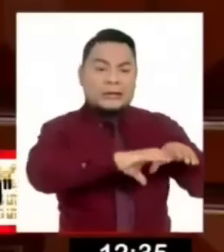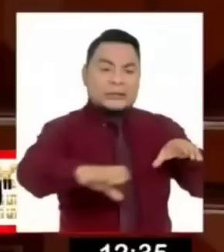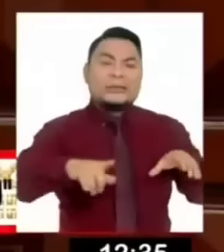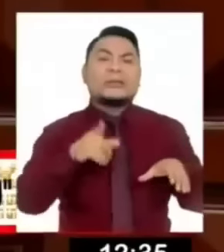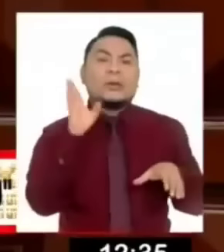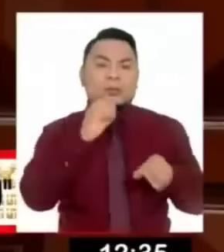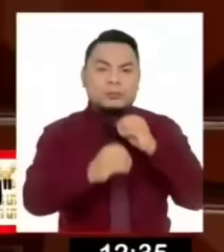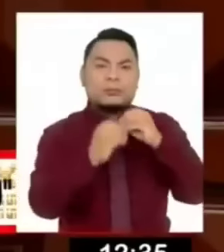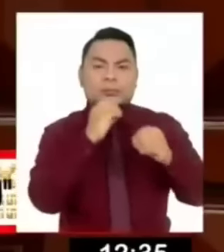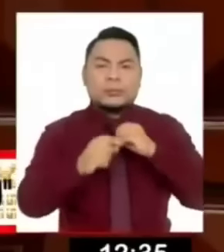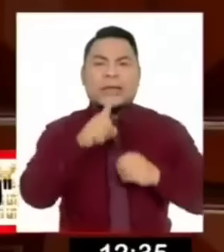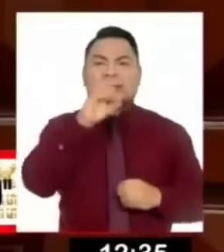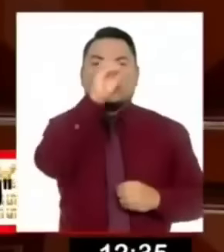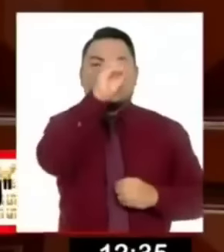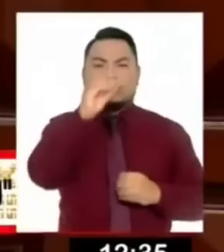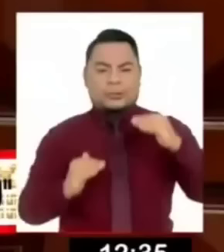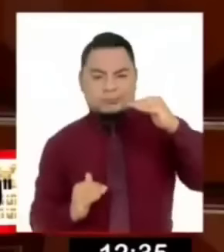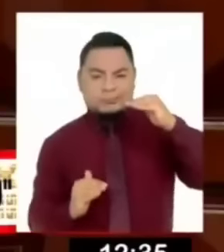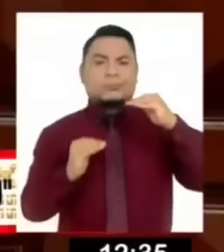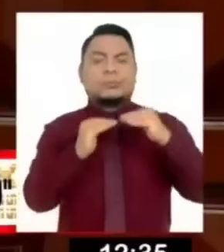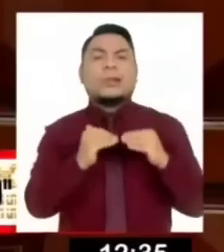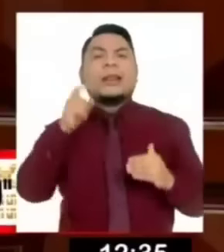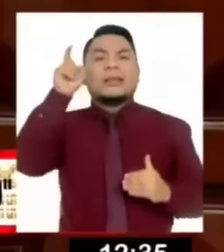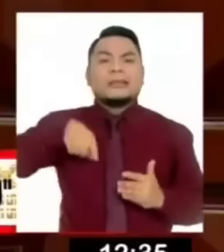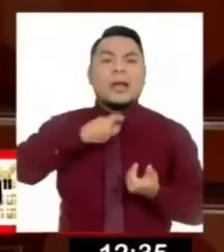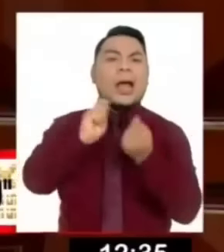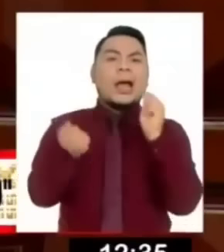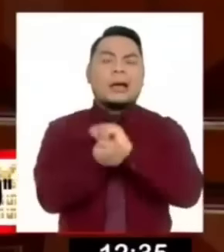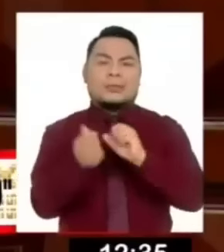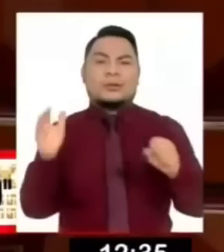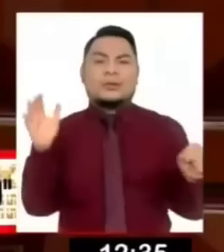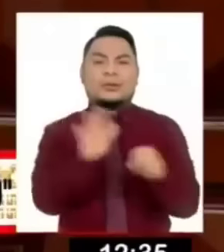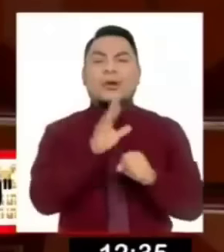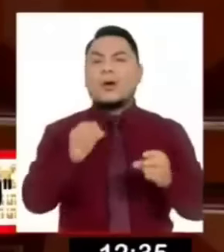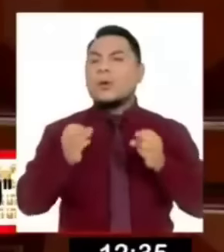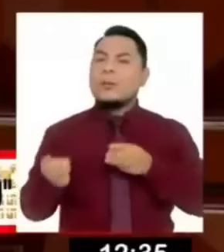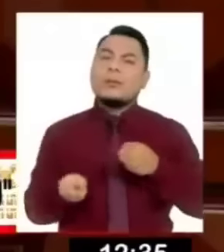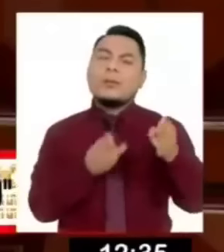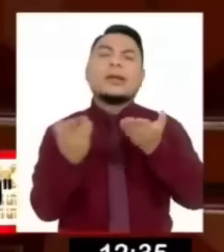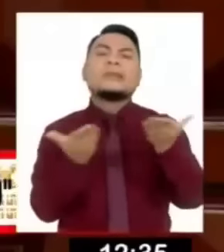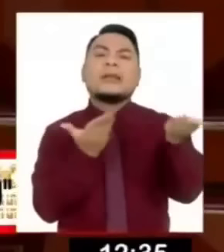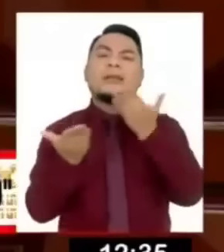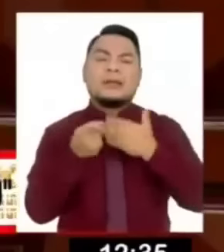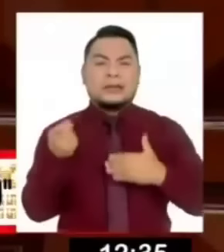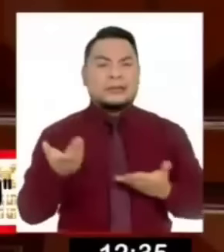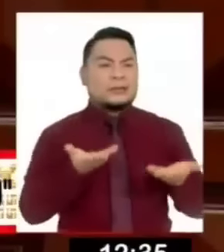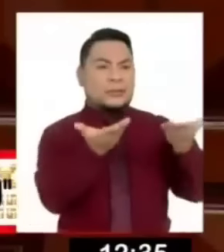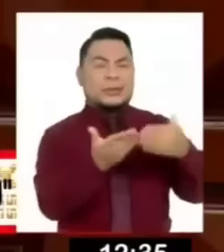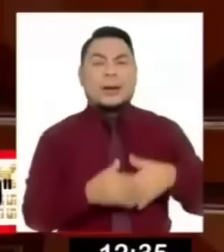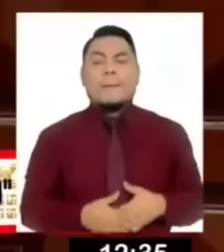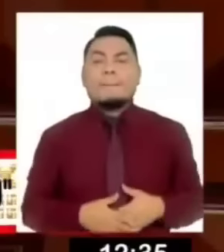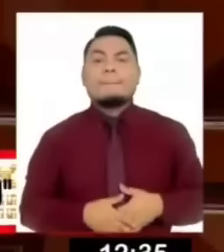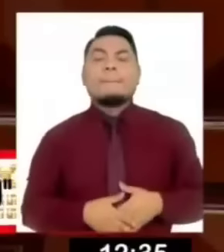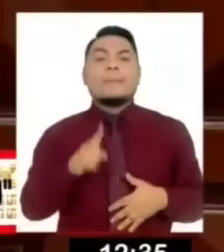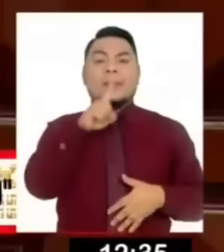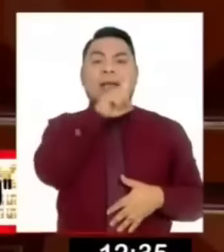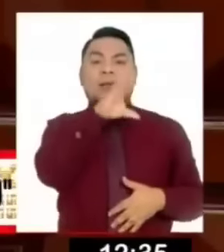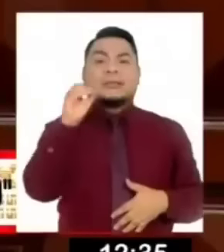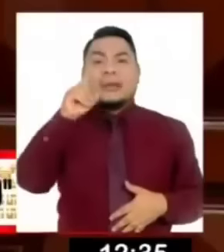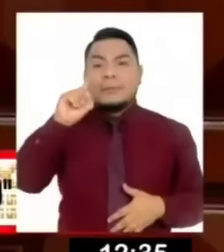100%. Para ello necesitamos un cambio total en la forma de servir al Estado. En los 100